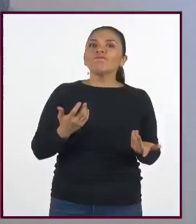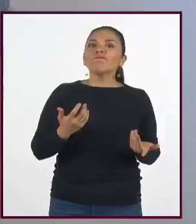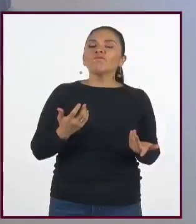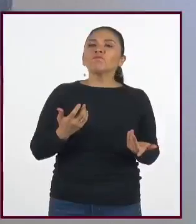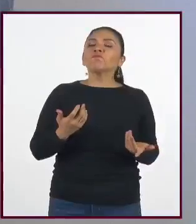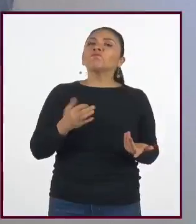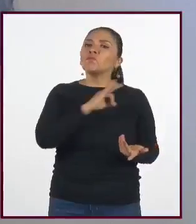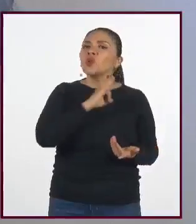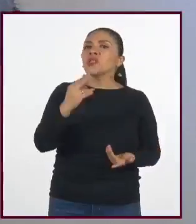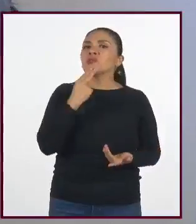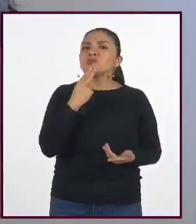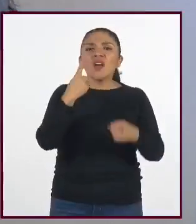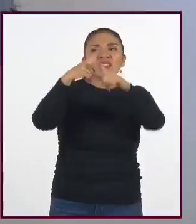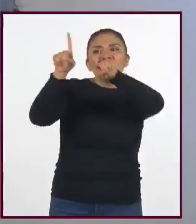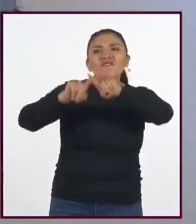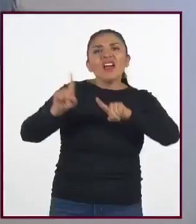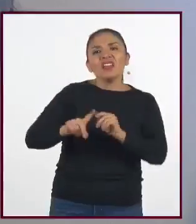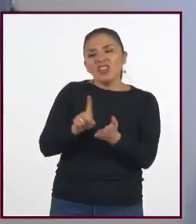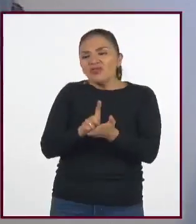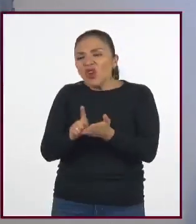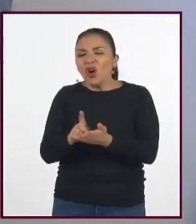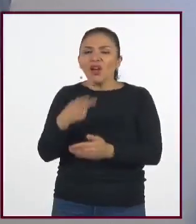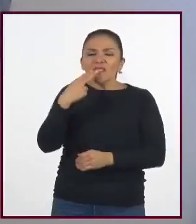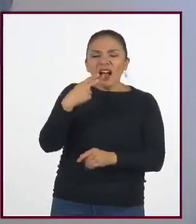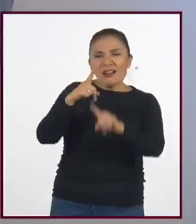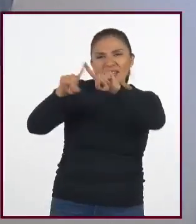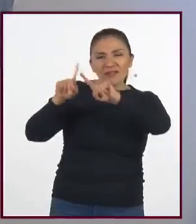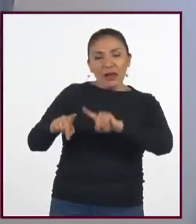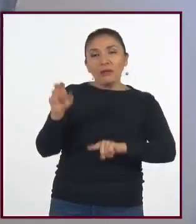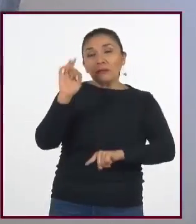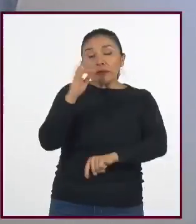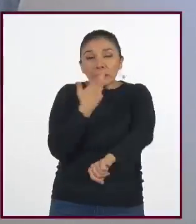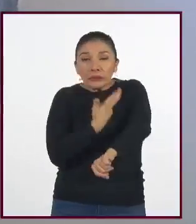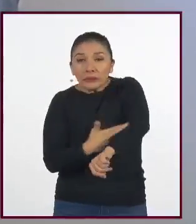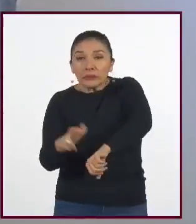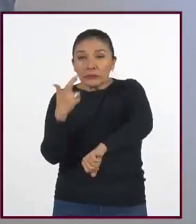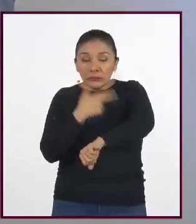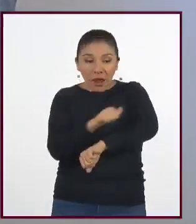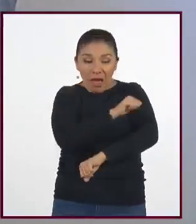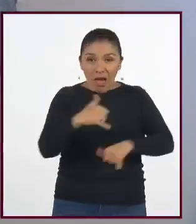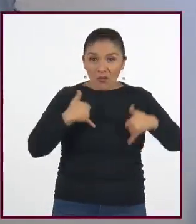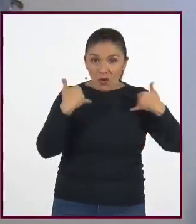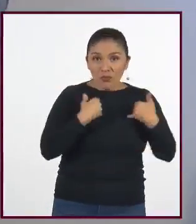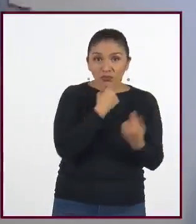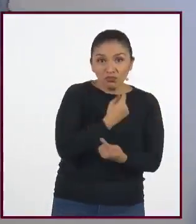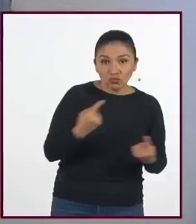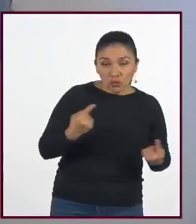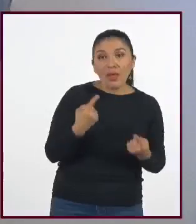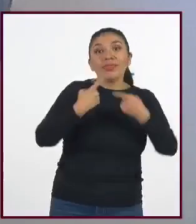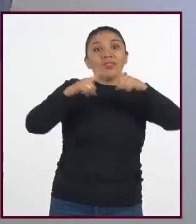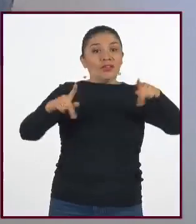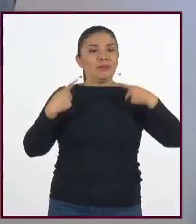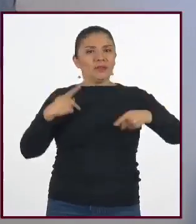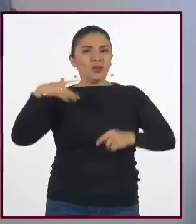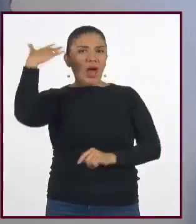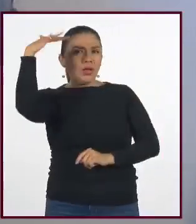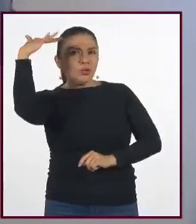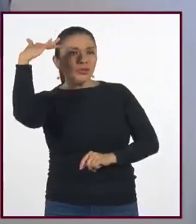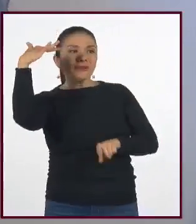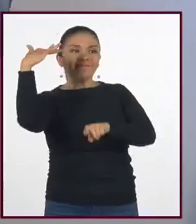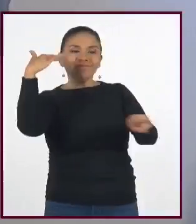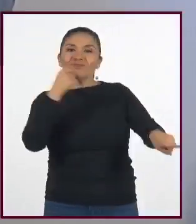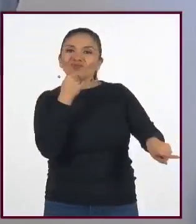utilizan diversas sustancias. Entonces un consumo ocasional en niños, niñas y adolescentes, a diferencia de los adultos, sí se